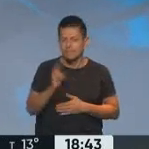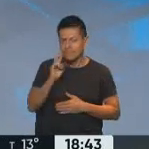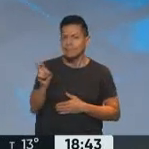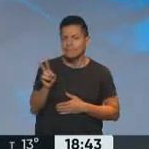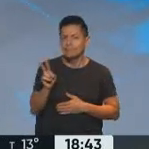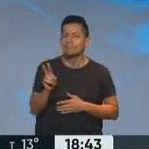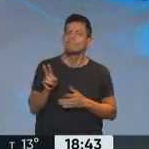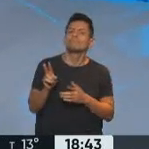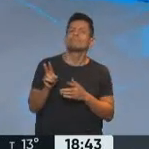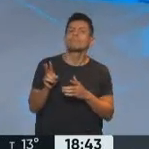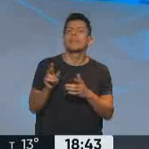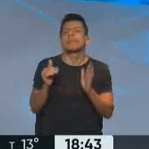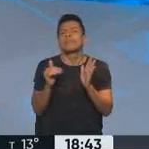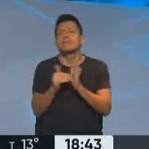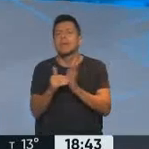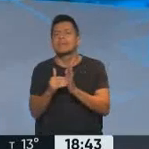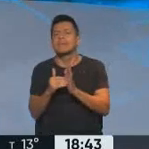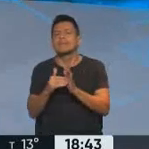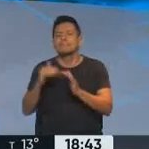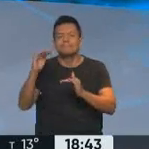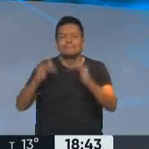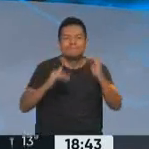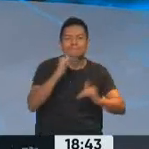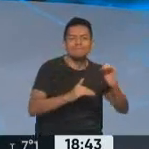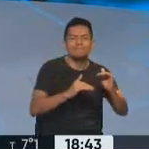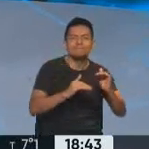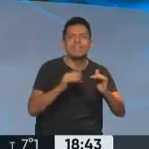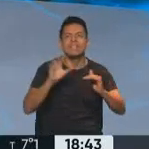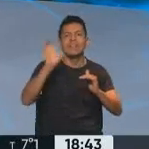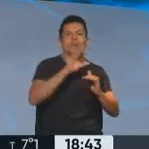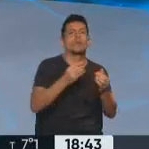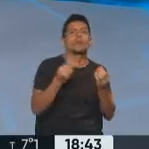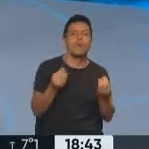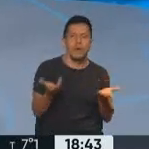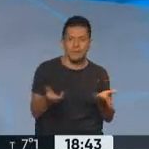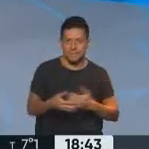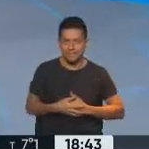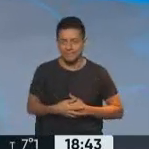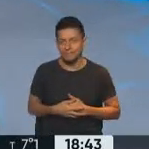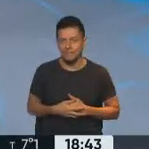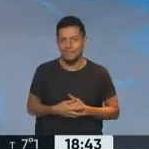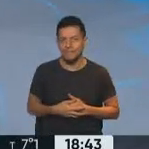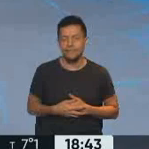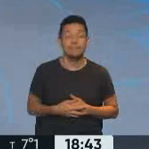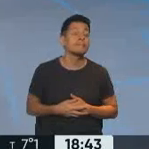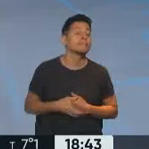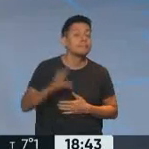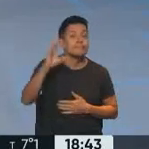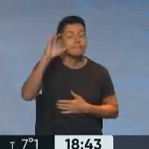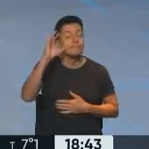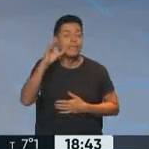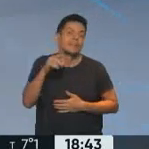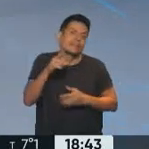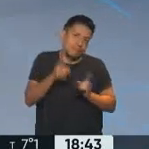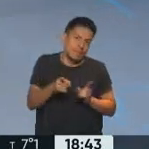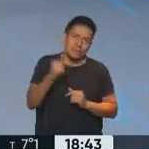leves variaciones de acuerdo a la región donde se realice el incremento. Recordemos que, bueno, y esto